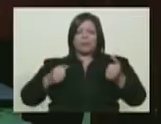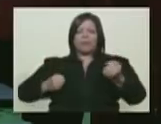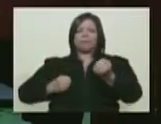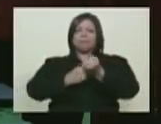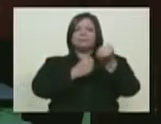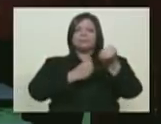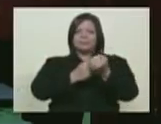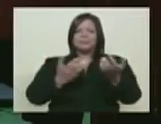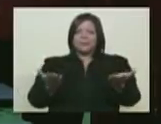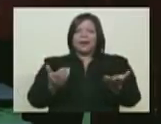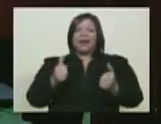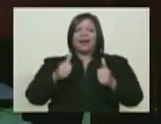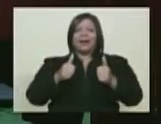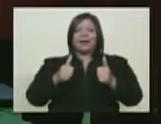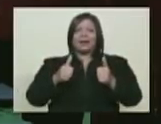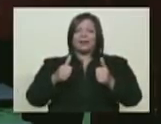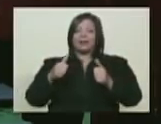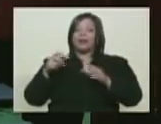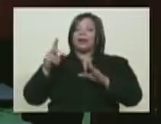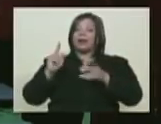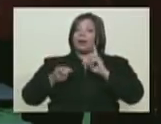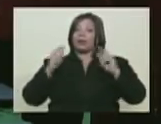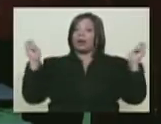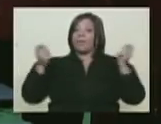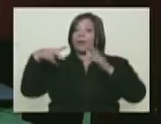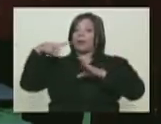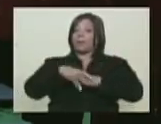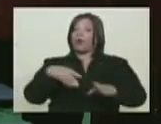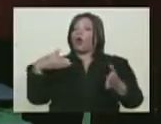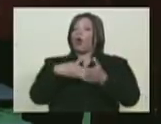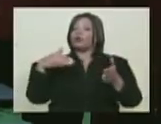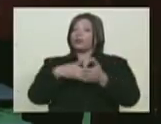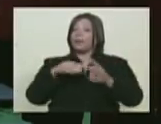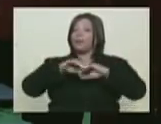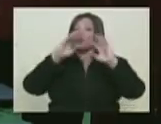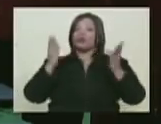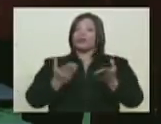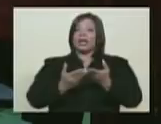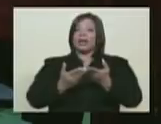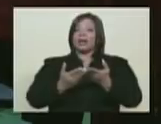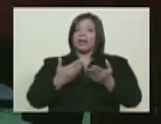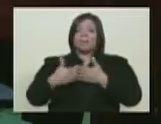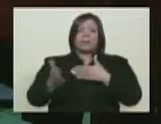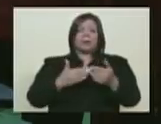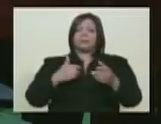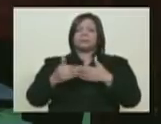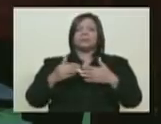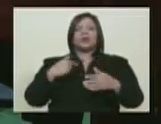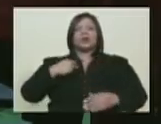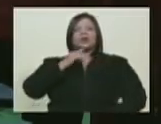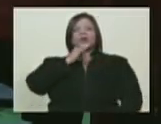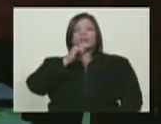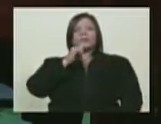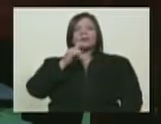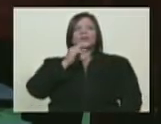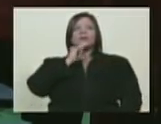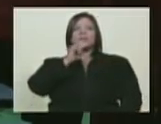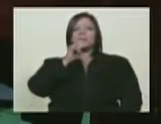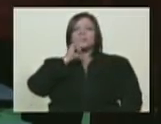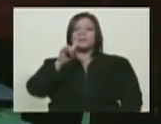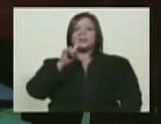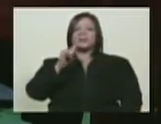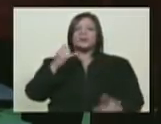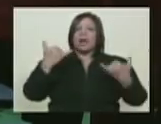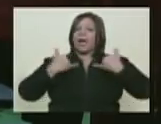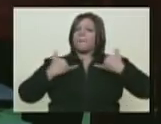está sometida pues, a una campaña gigantesca, ¿no?, en el mundo. Y yo diría lo mismo México, que ¿qué le dices? Digo a mí mismo